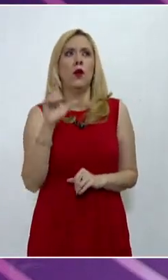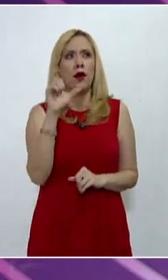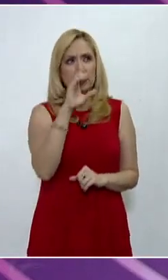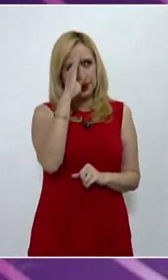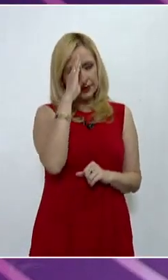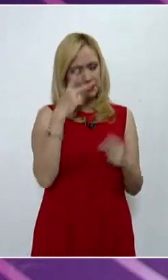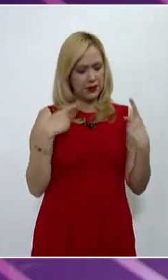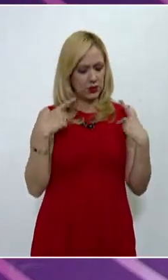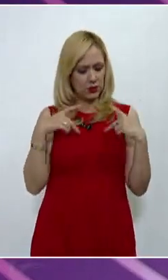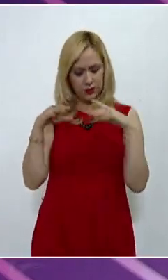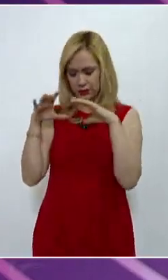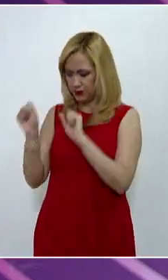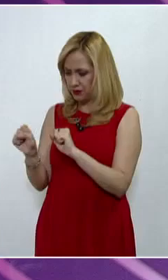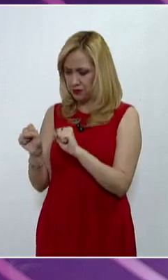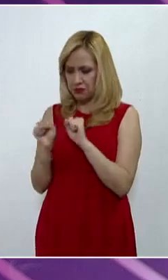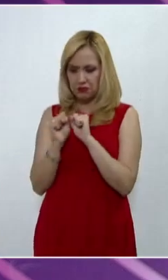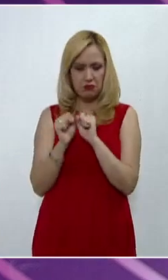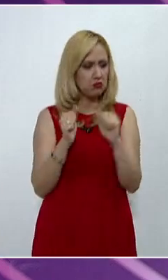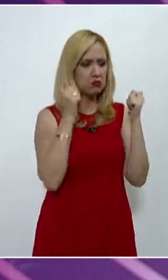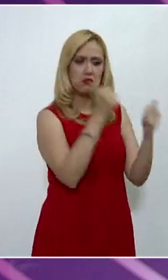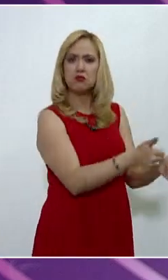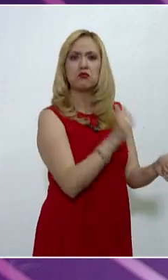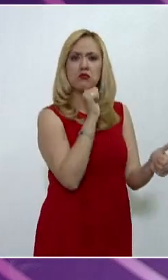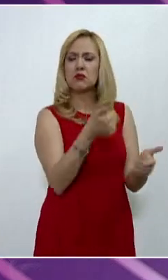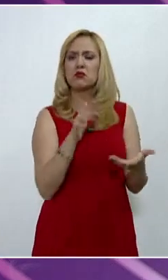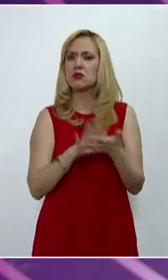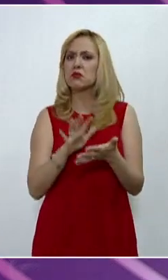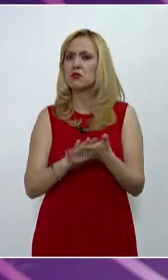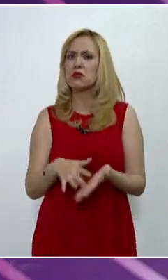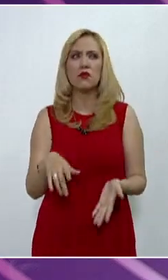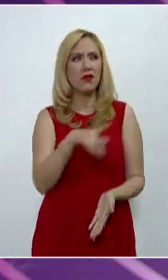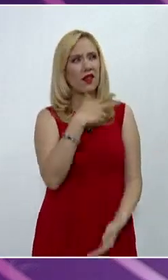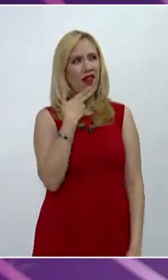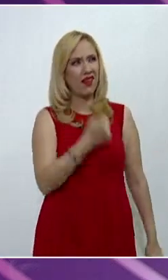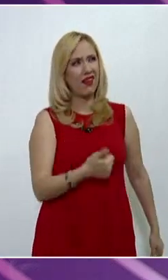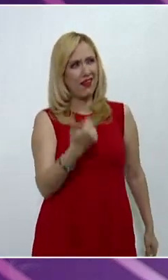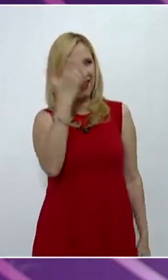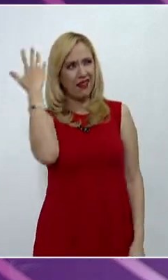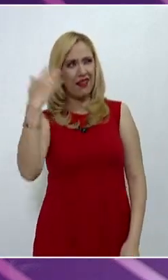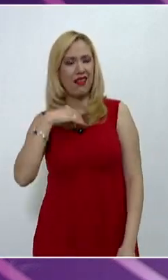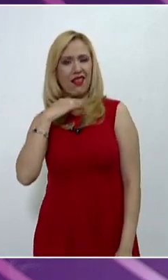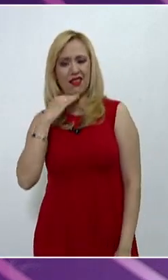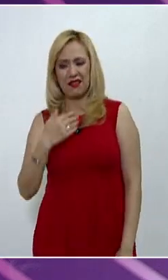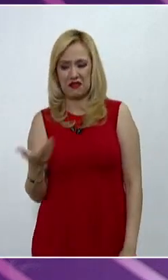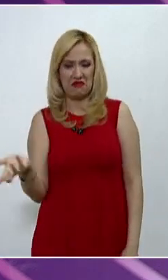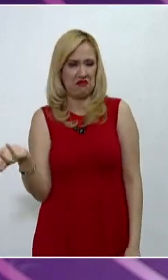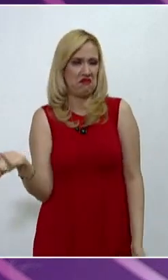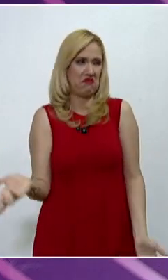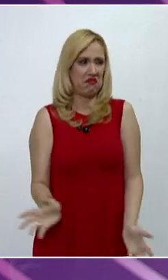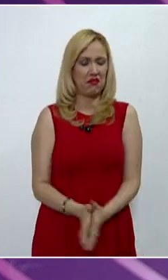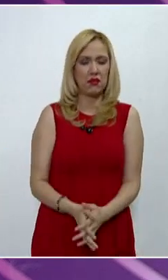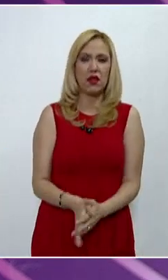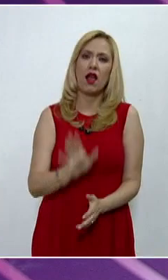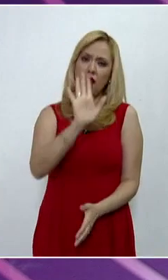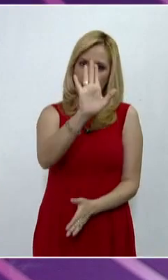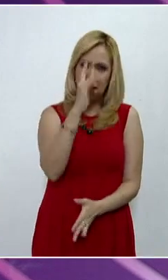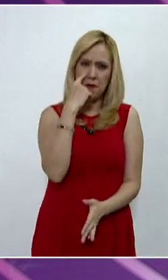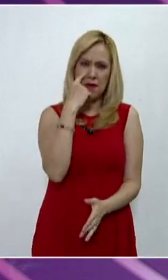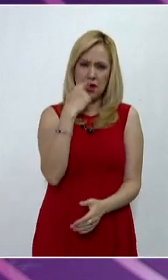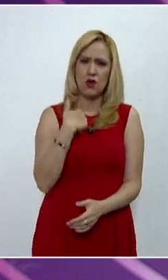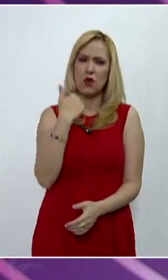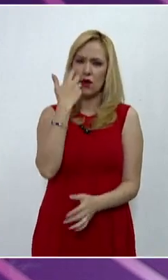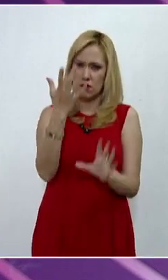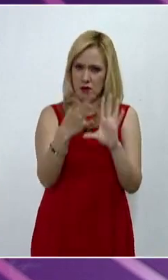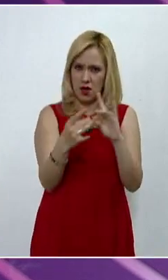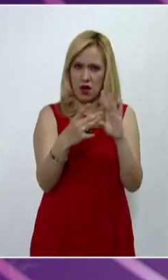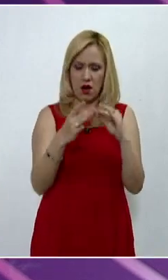personas detenidas no se quedan en la cárcel y que esto genera impunidad. Me gustaría que se mostraran datos duros, concretos.